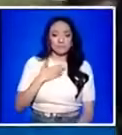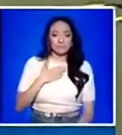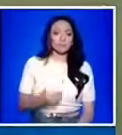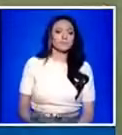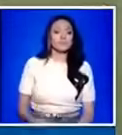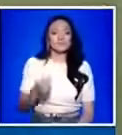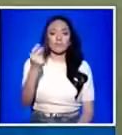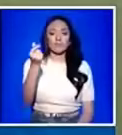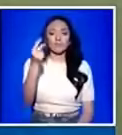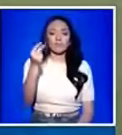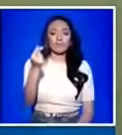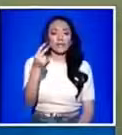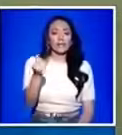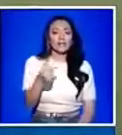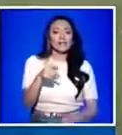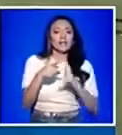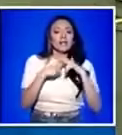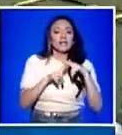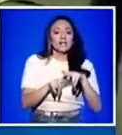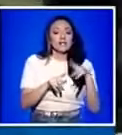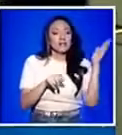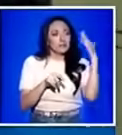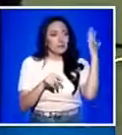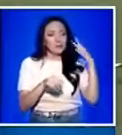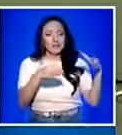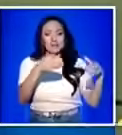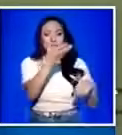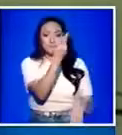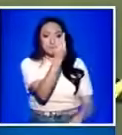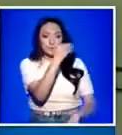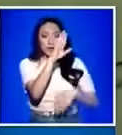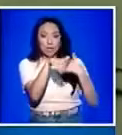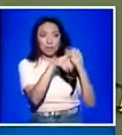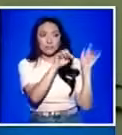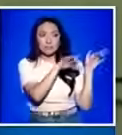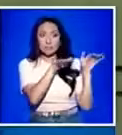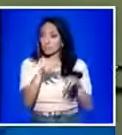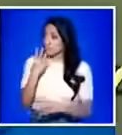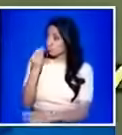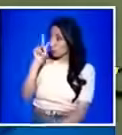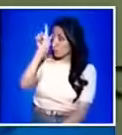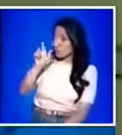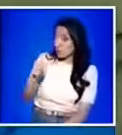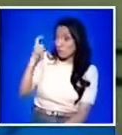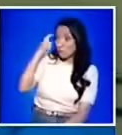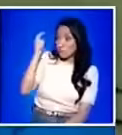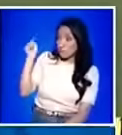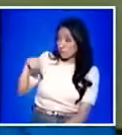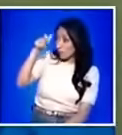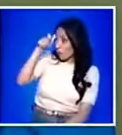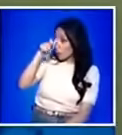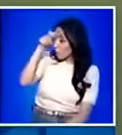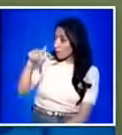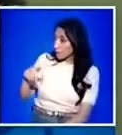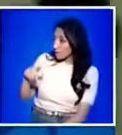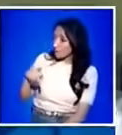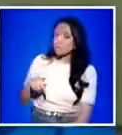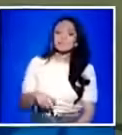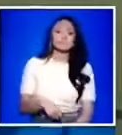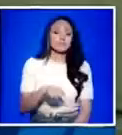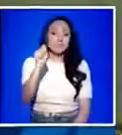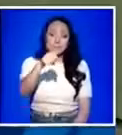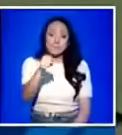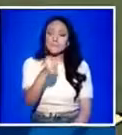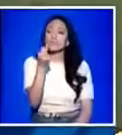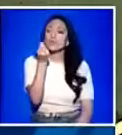Estamos listos para empezar el encuentro. Acá la afición va a llenar. Se espera muchísima gente para el día domingo. Sí, toda la comunidad.